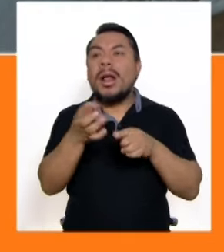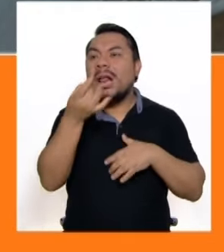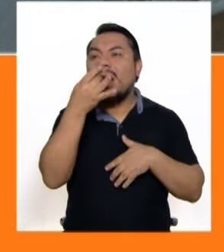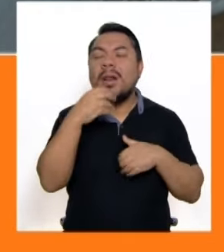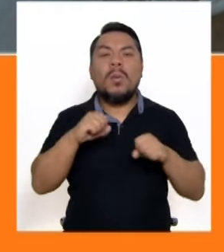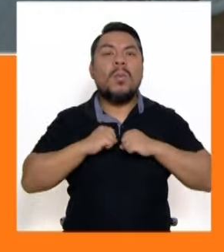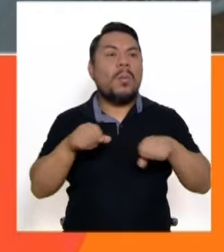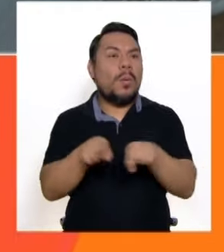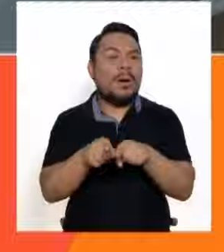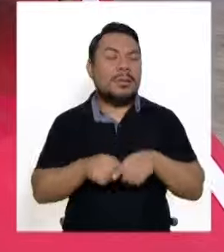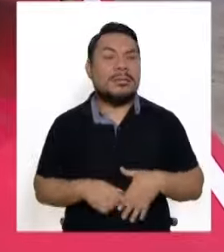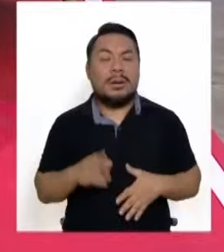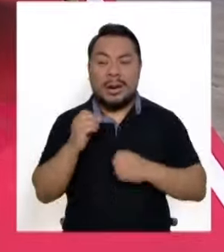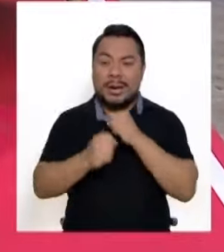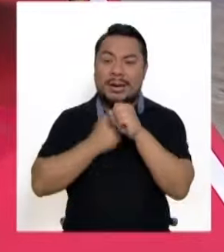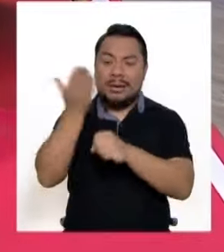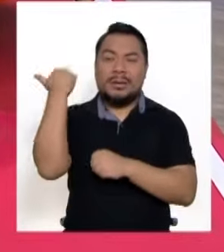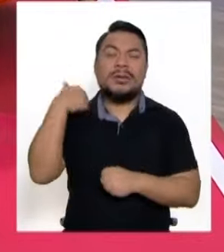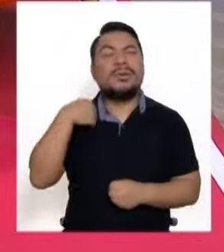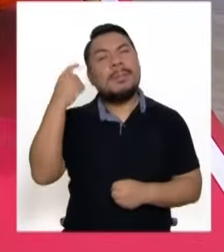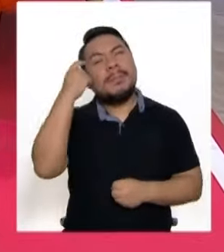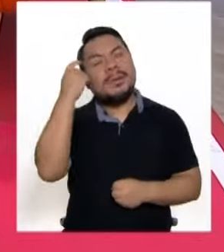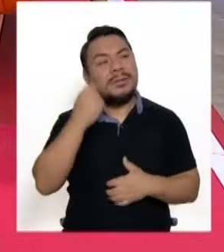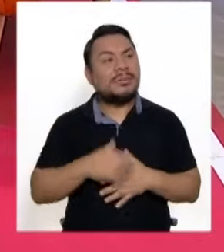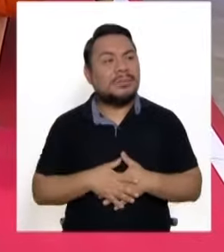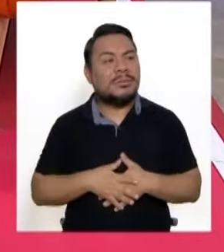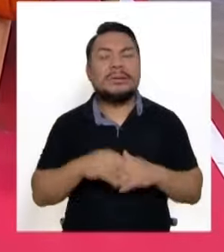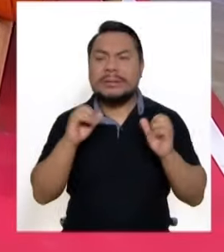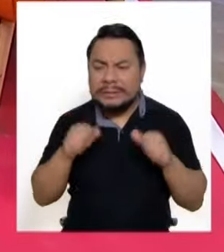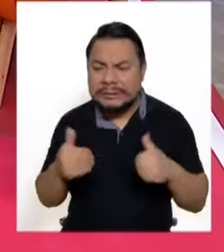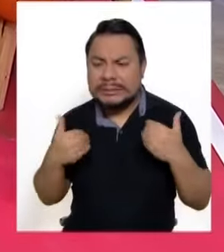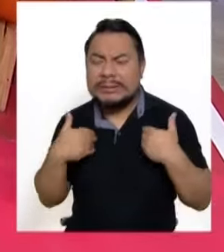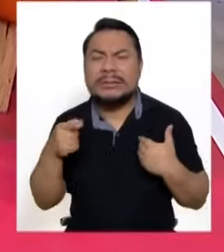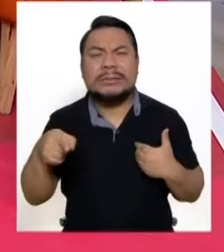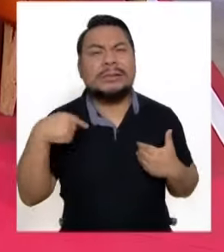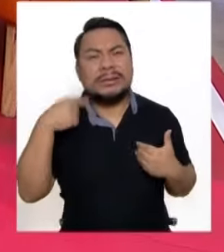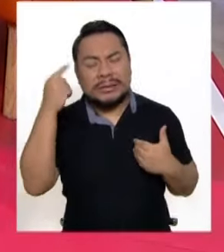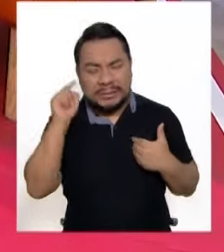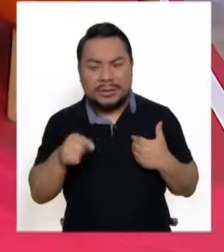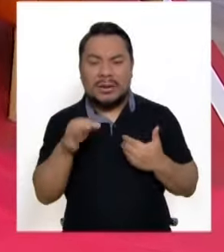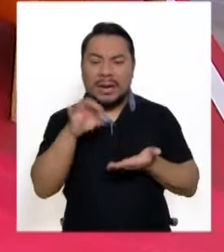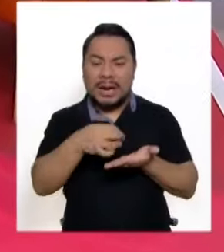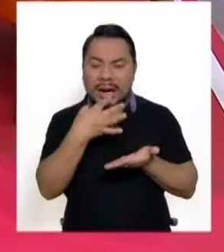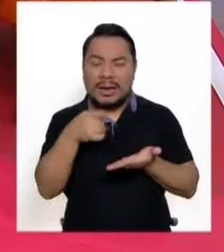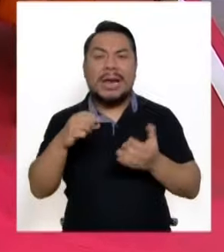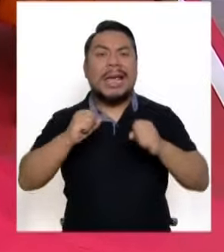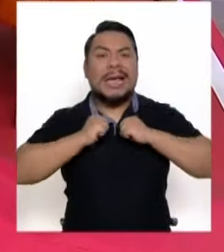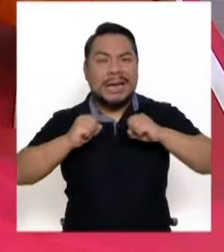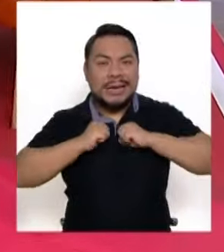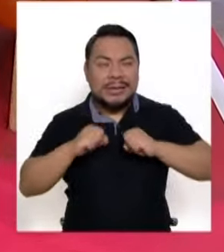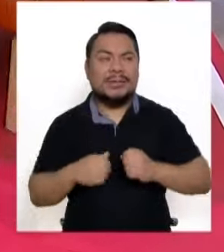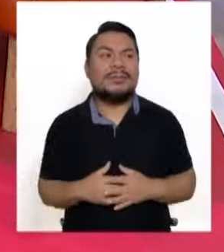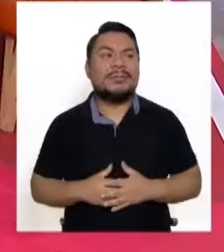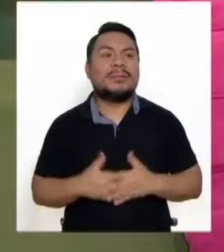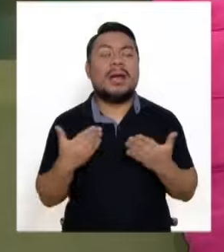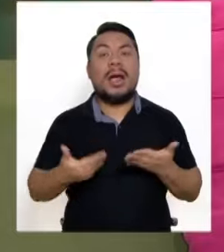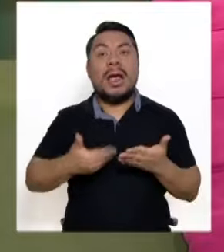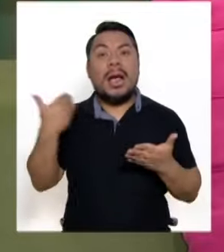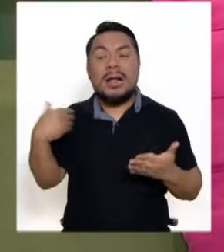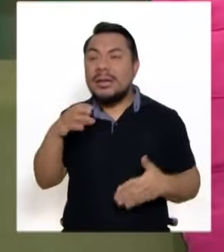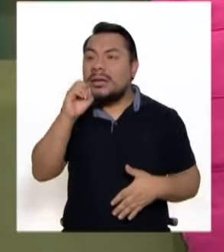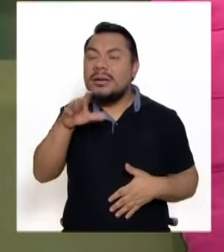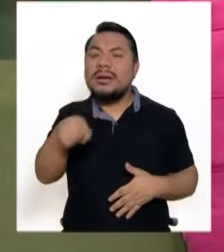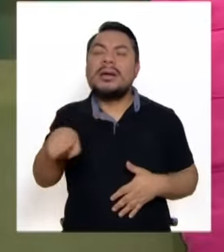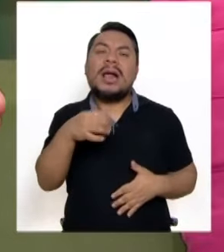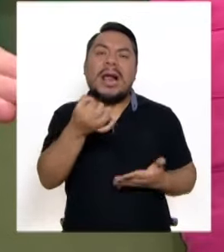Sí. Hace unos años yo lo venía pensando y dije, no, de todas maneras tenemos que poner en la receta ejercicio. Antes poníamos